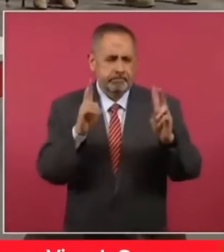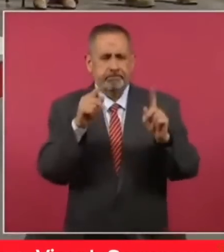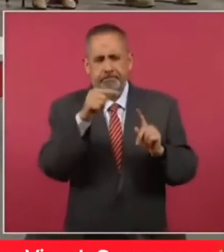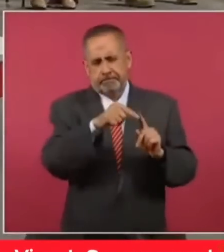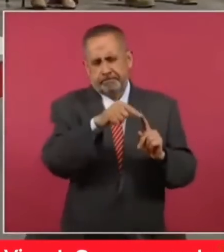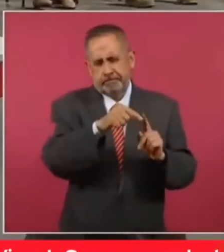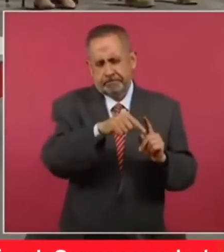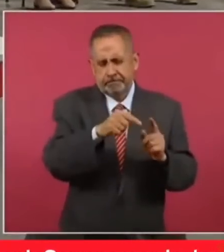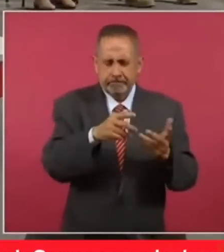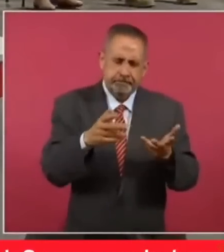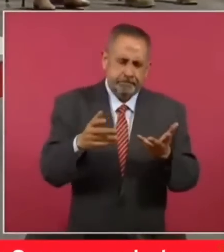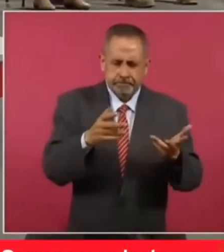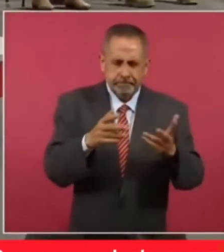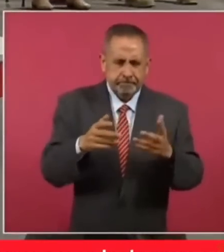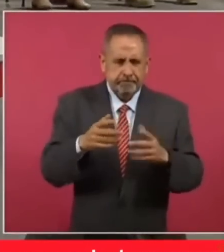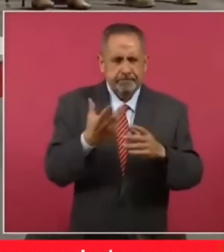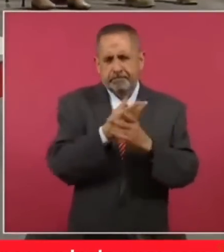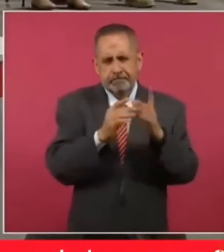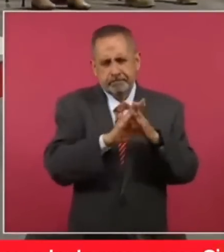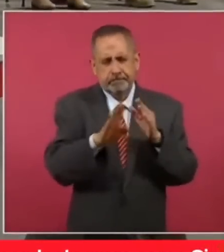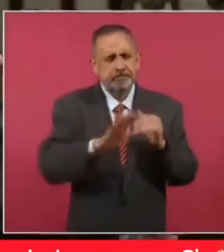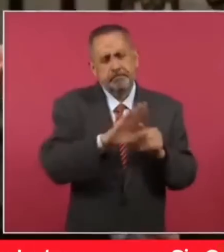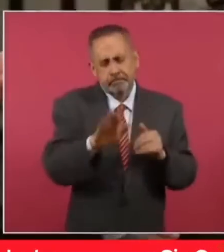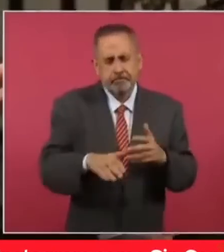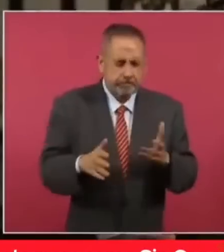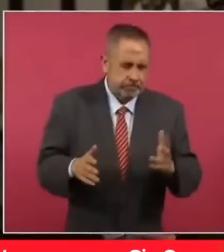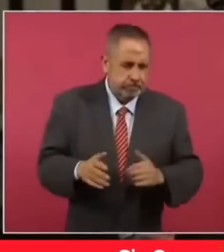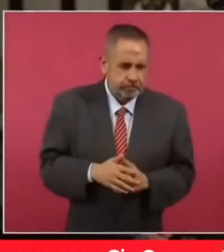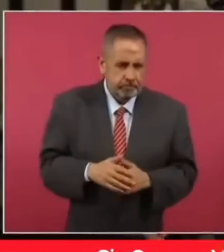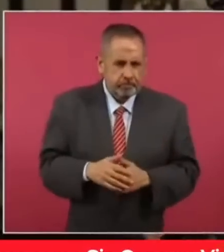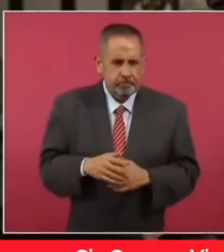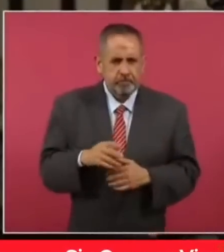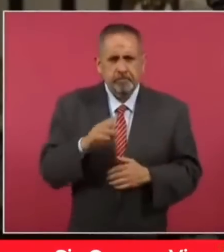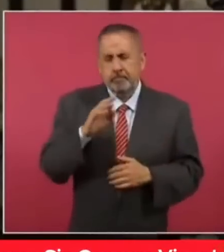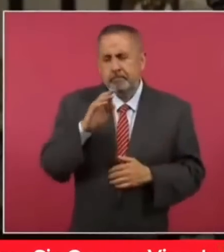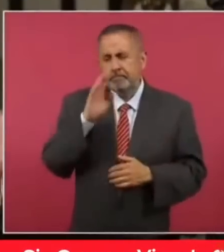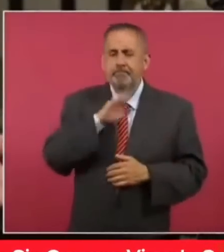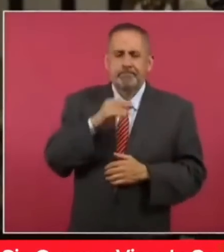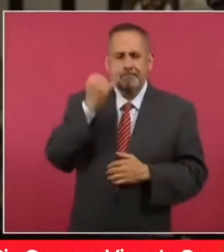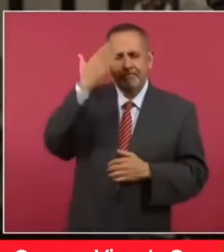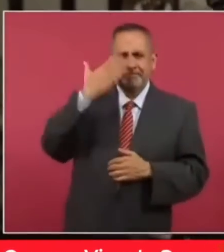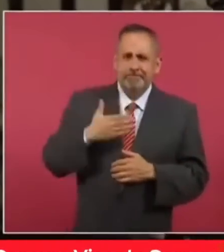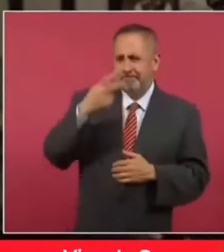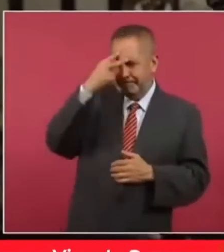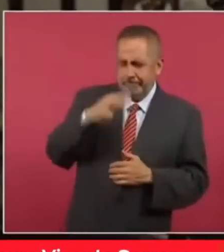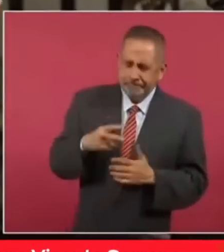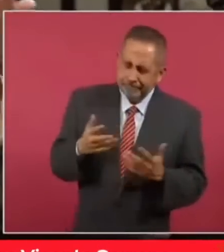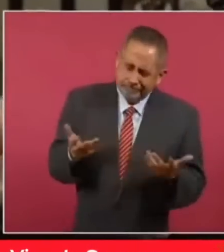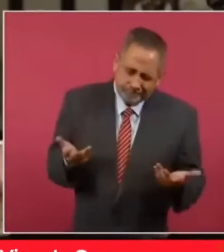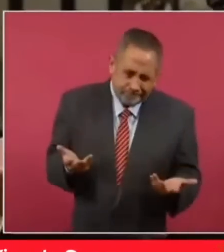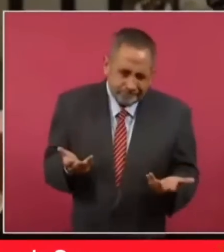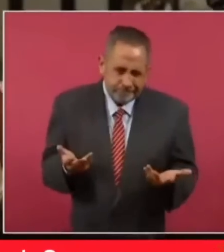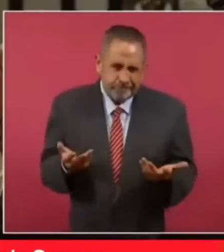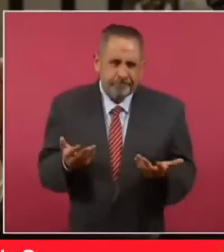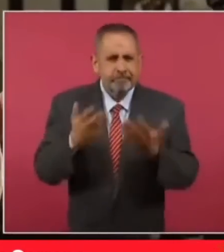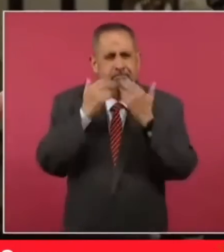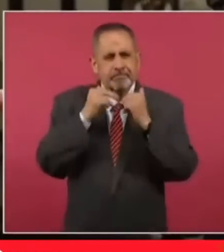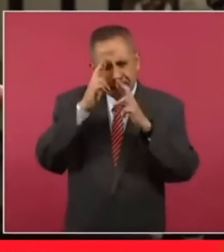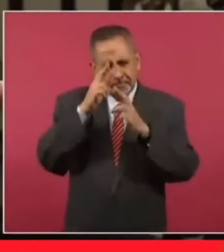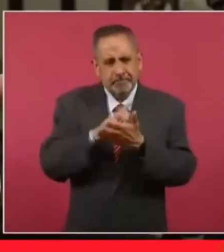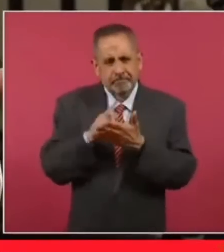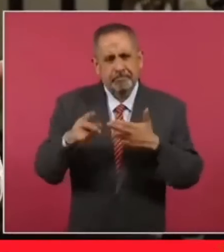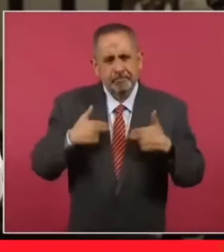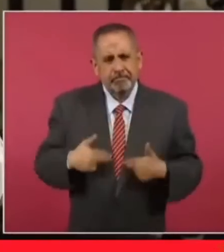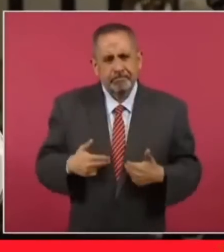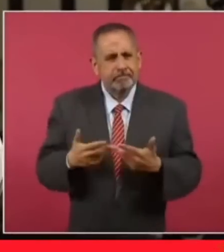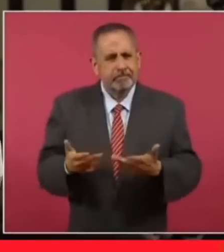este de los migrantes muertos, pues hablan muy mal del país, hablan muy mal de no respeto a derechos